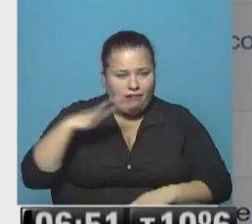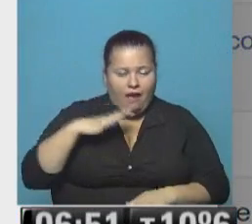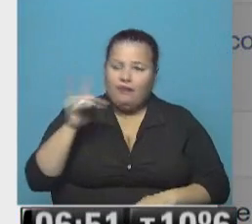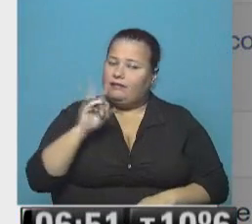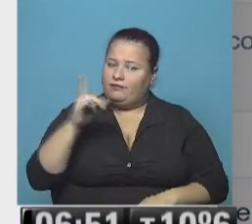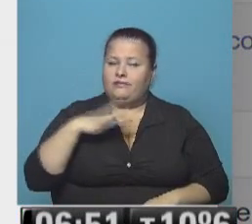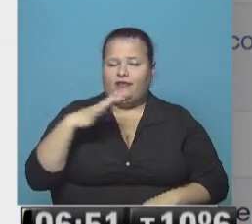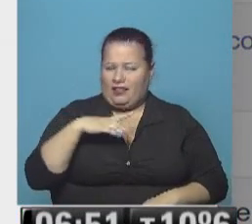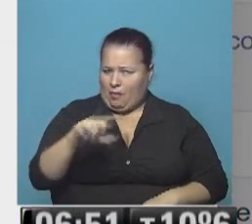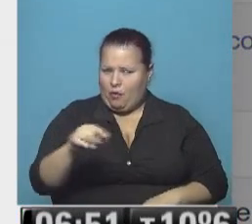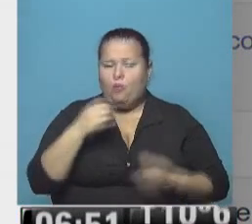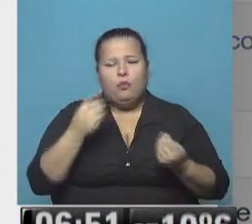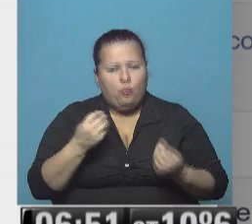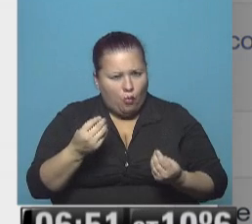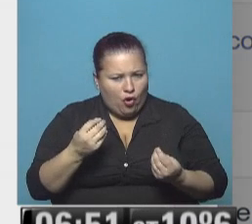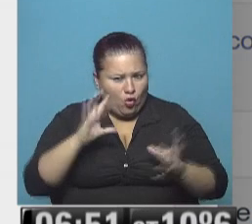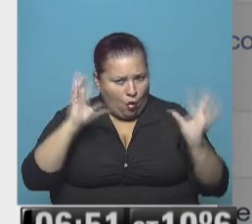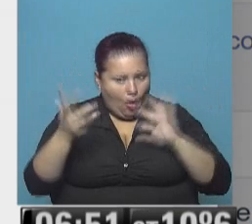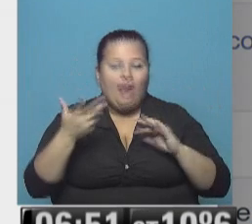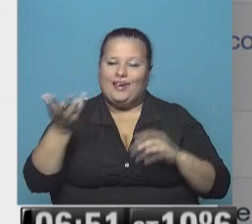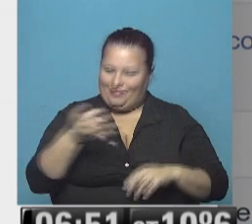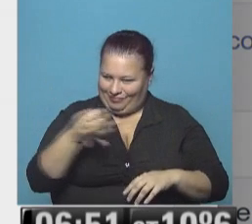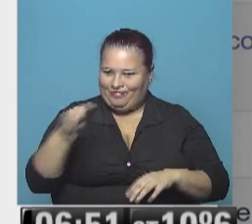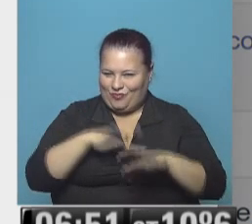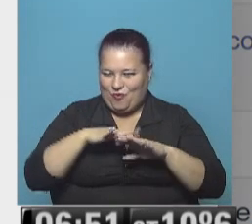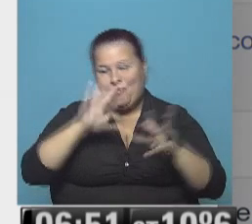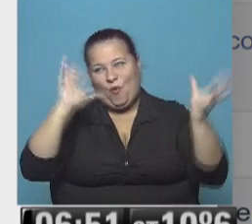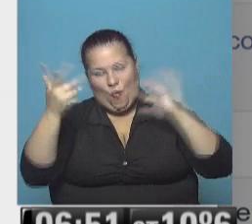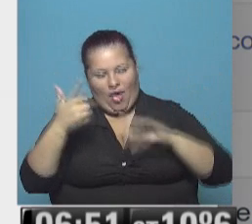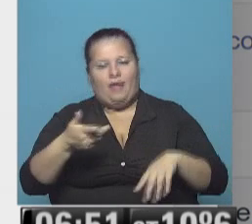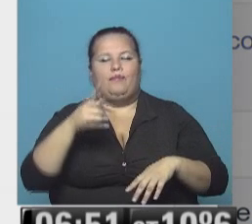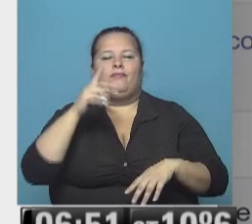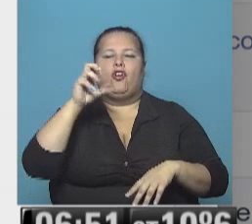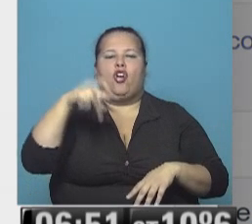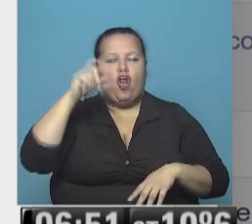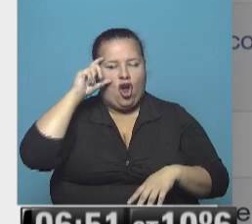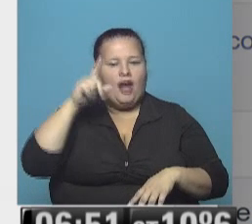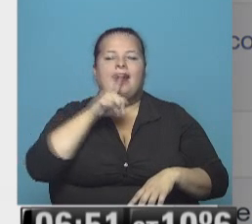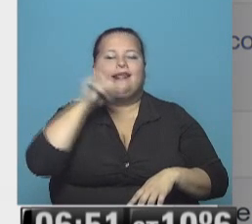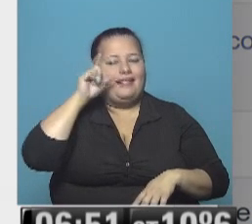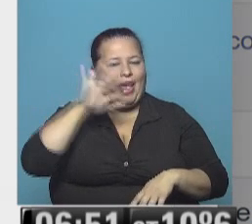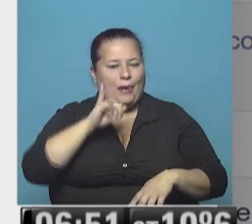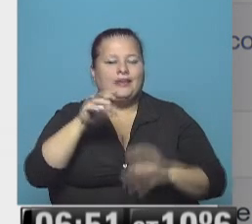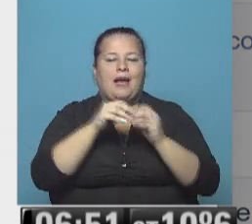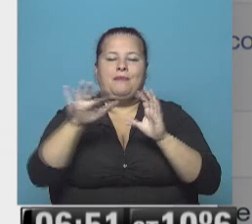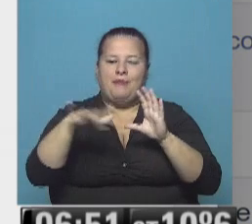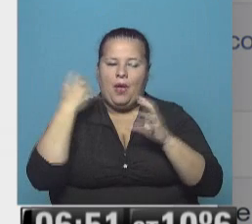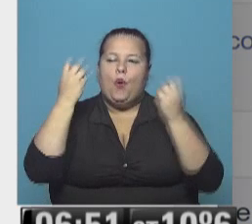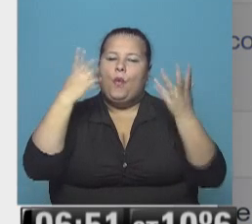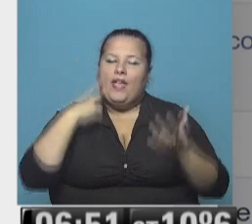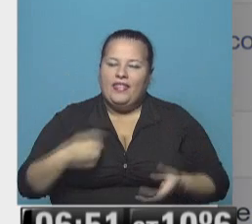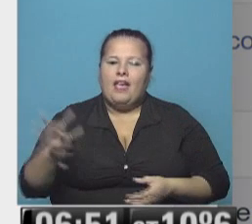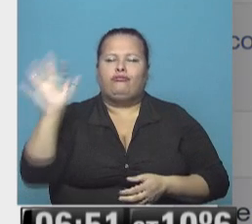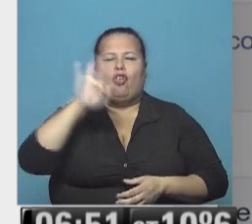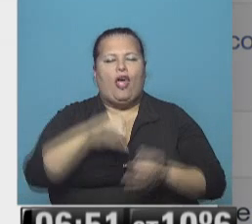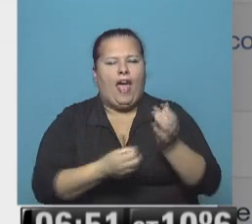amaneció a falta ya poquito porque porque está nublado no es con etb es nuestro amigo que nos escribe dice buen día nadie